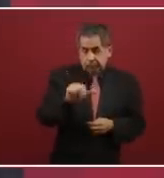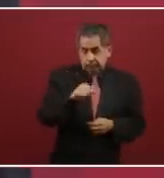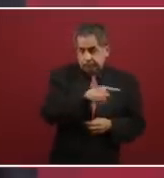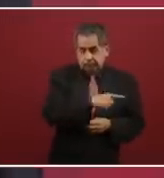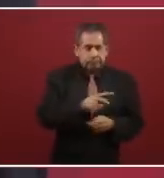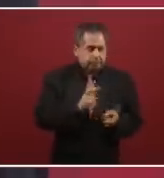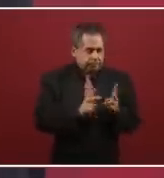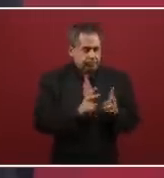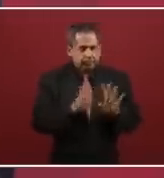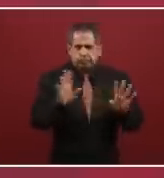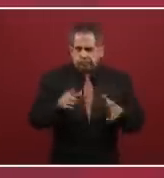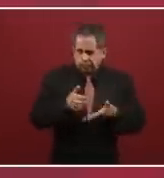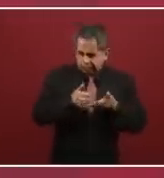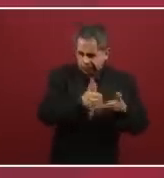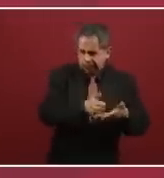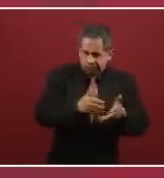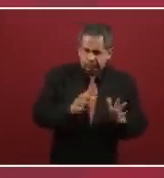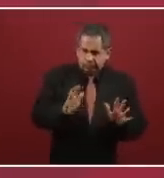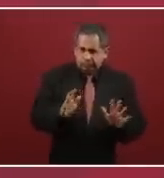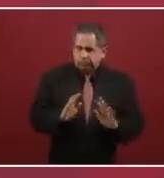y se está ayudando